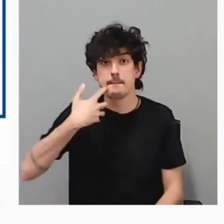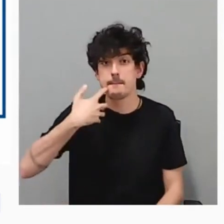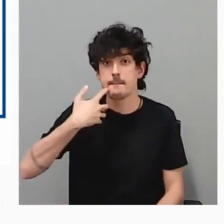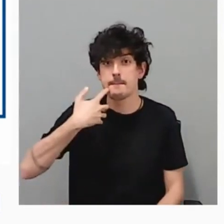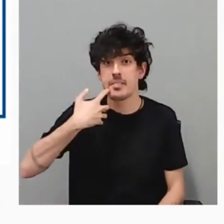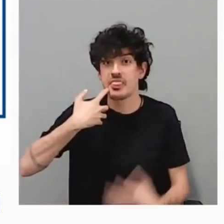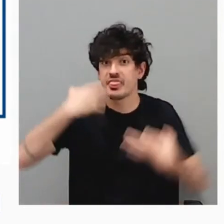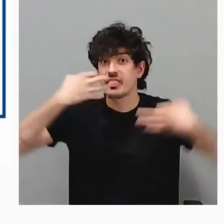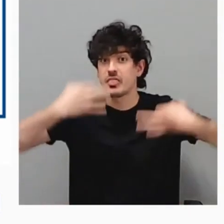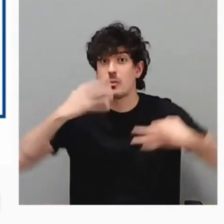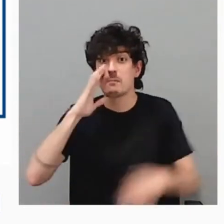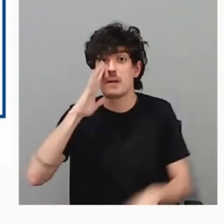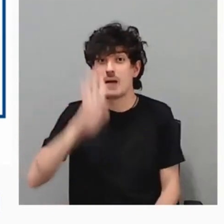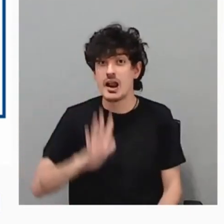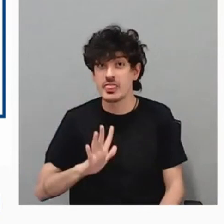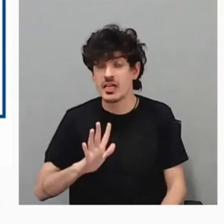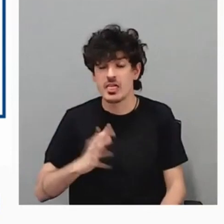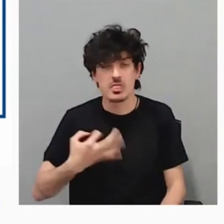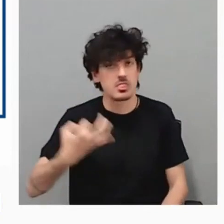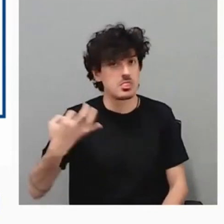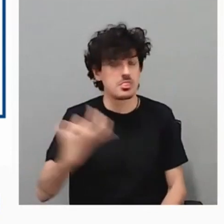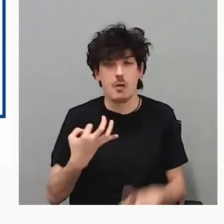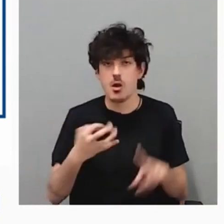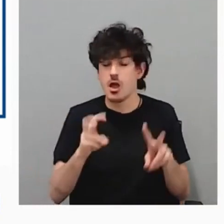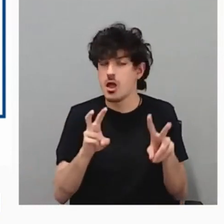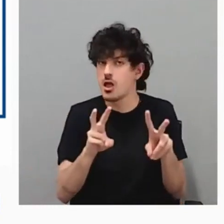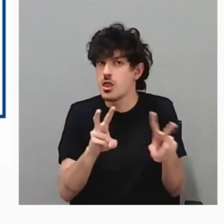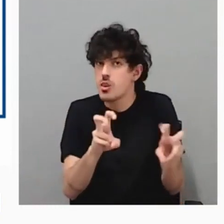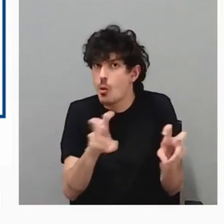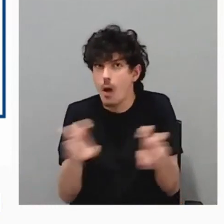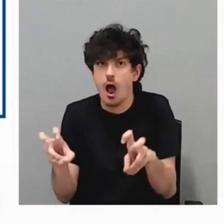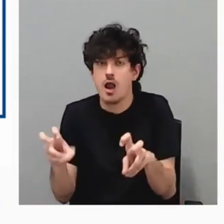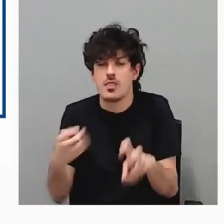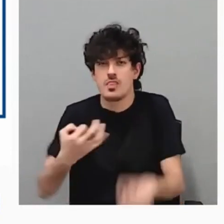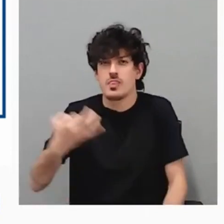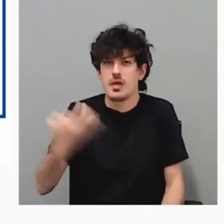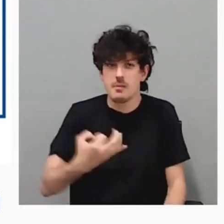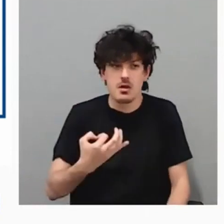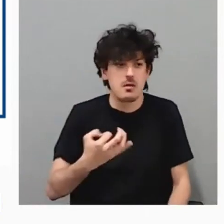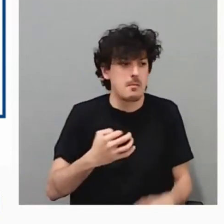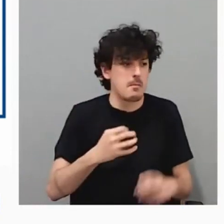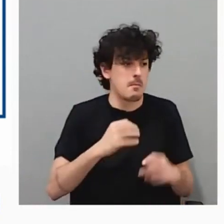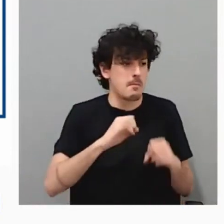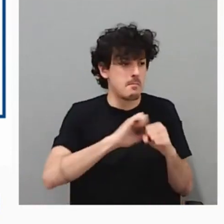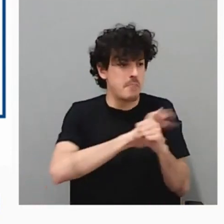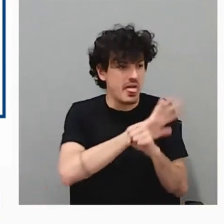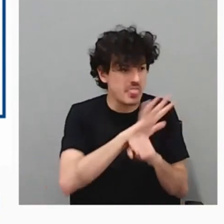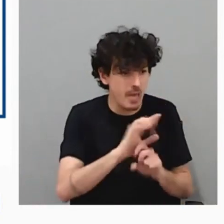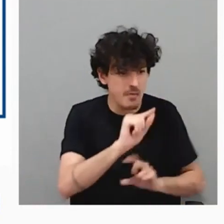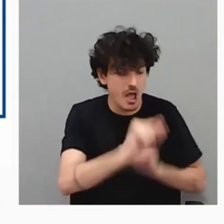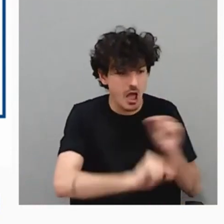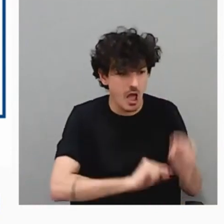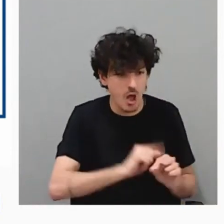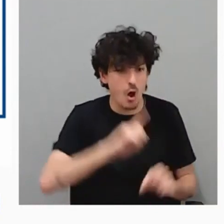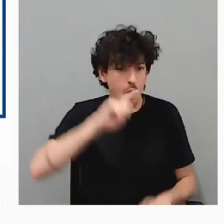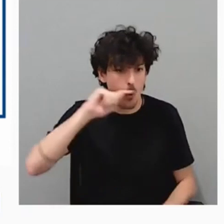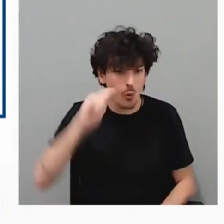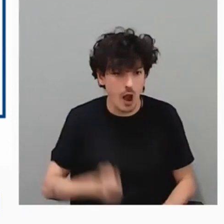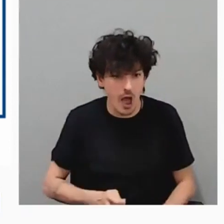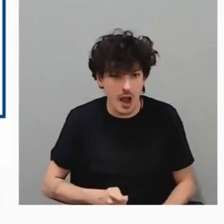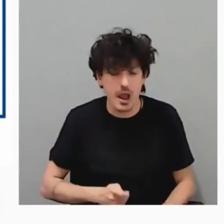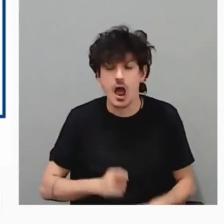debemos innovar. Y debemos innovar porque la pospandemia, Ucrania, el COVID, la salud